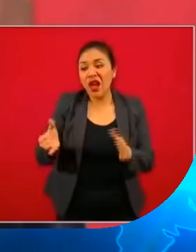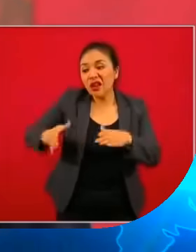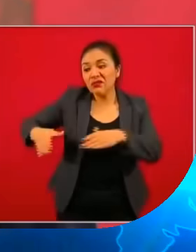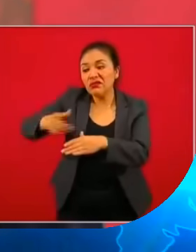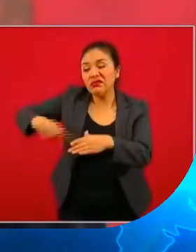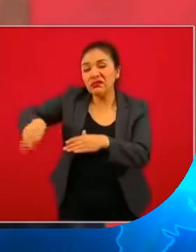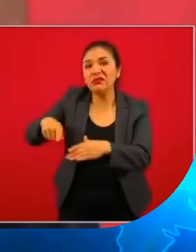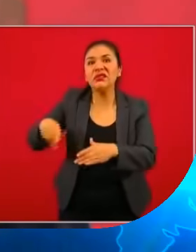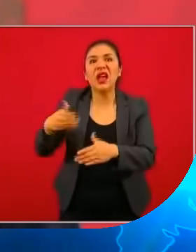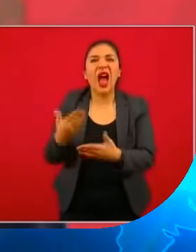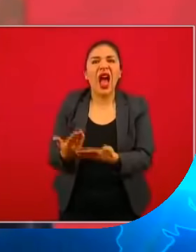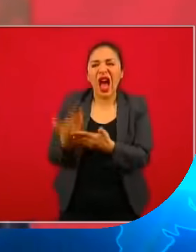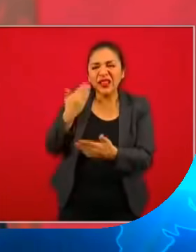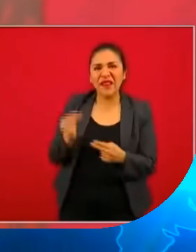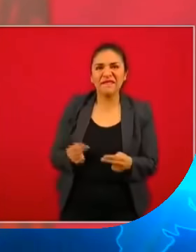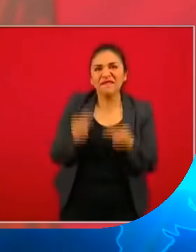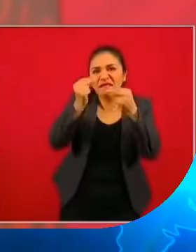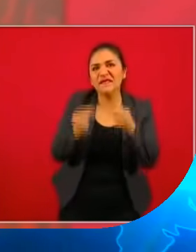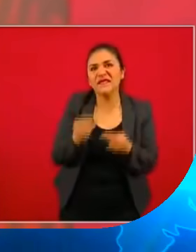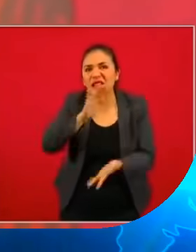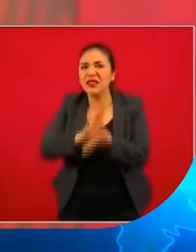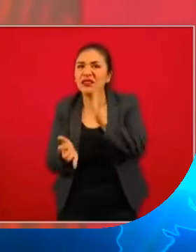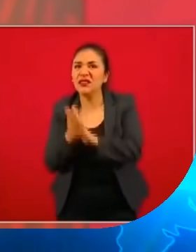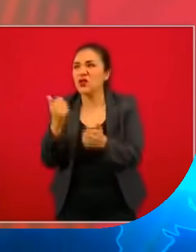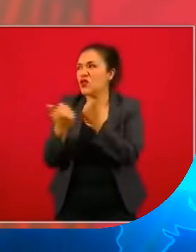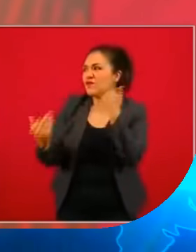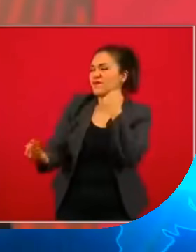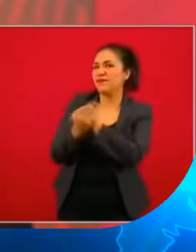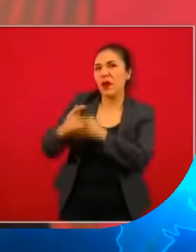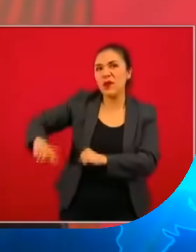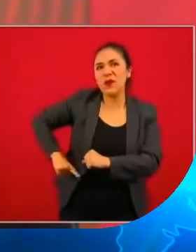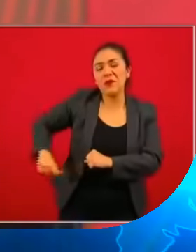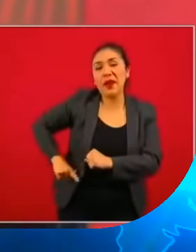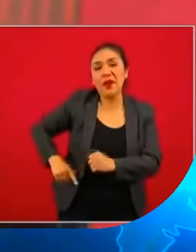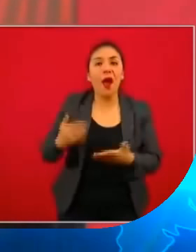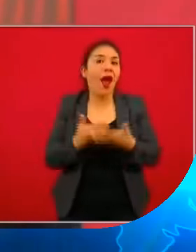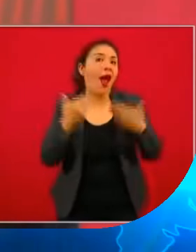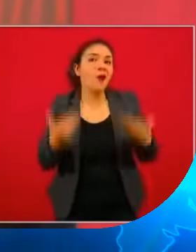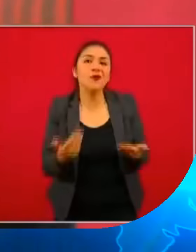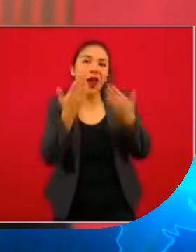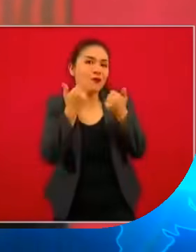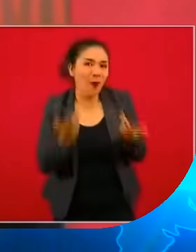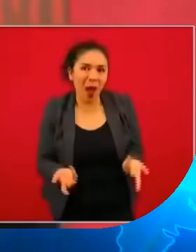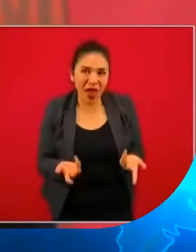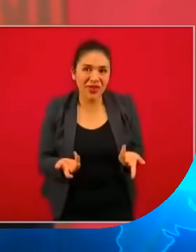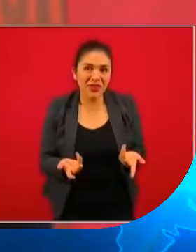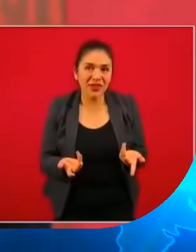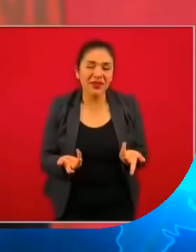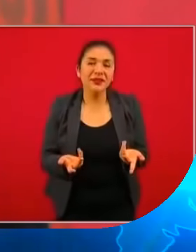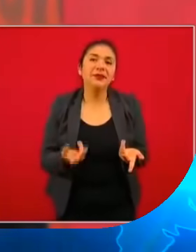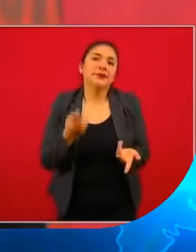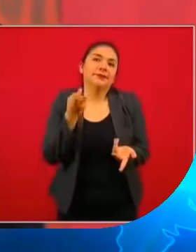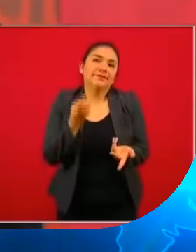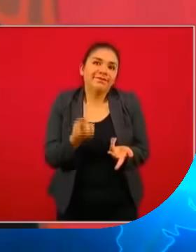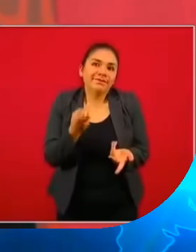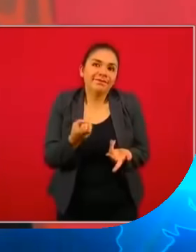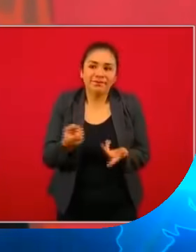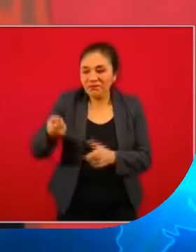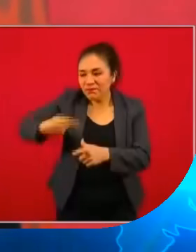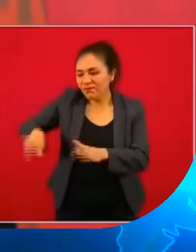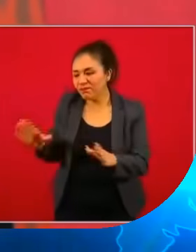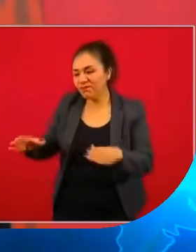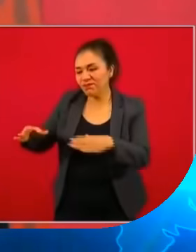hacían jugosos negocios al amparo del poder público y ahora no los hacen, todos los